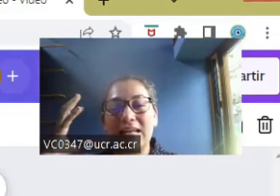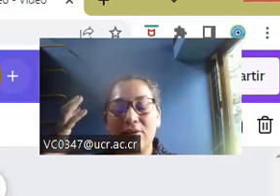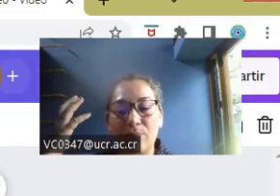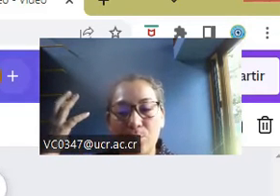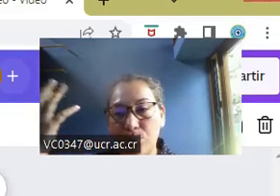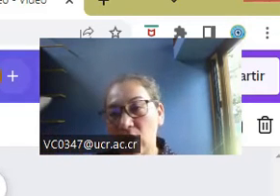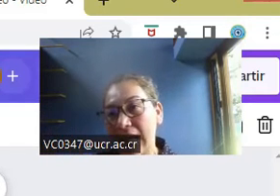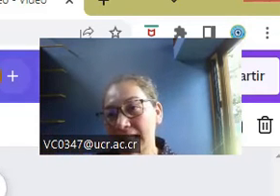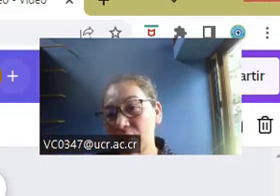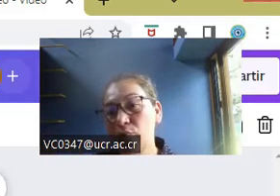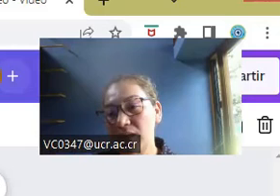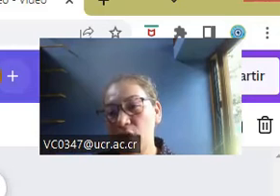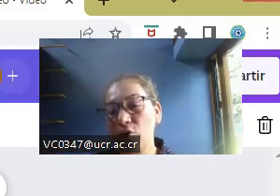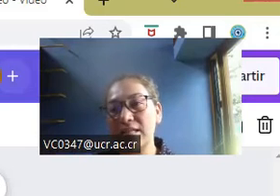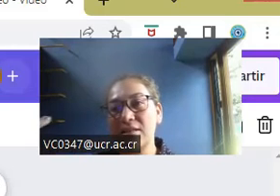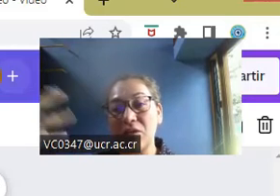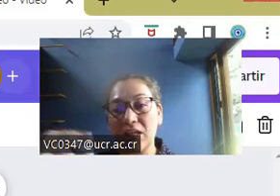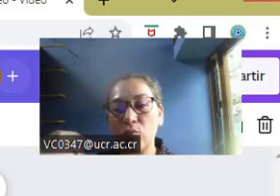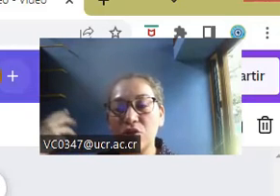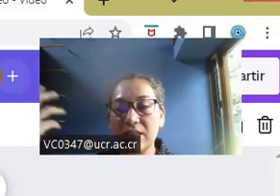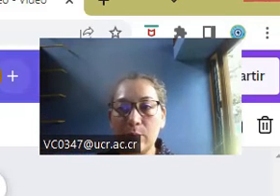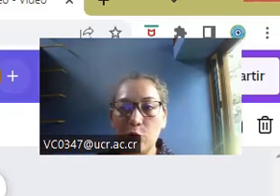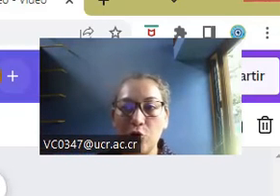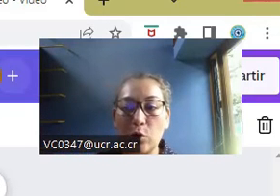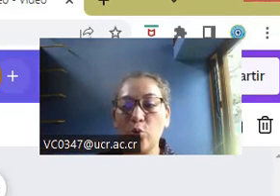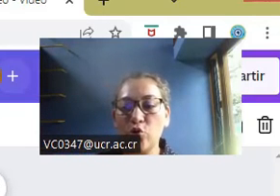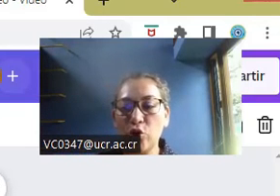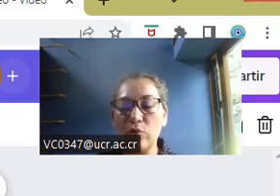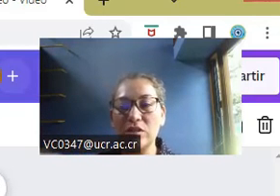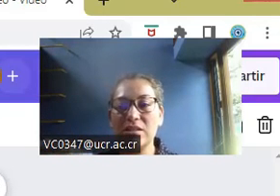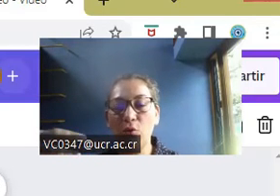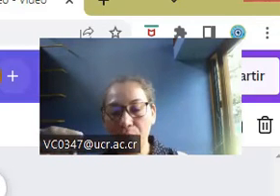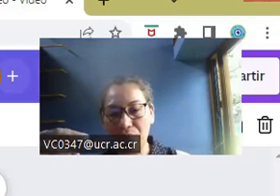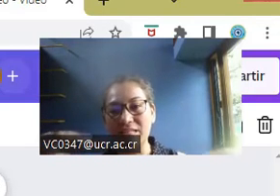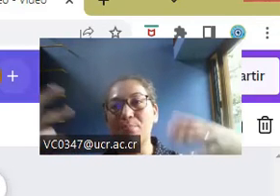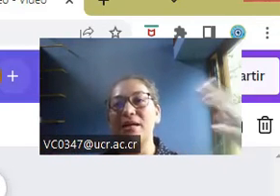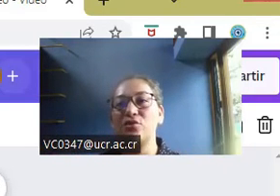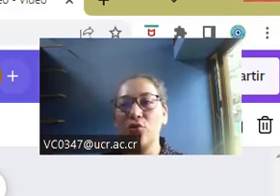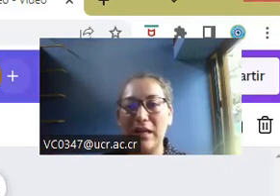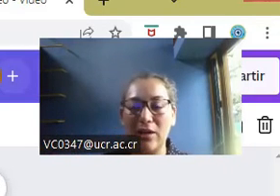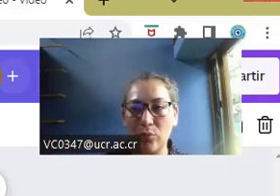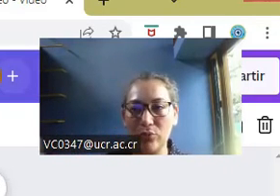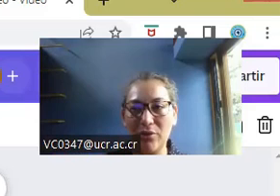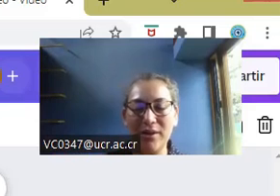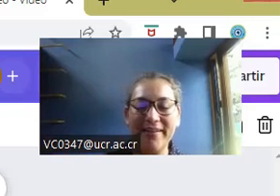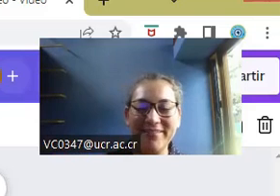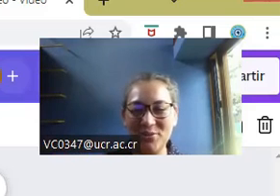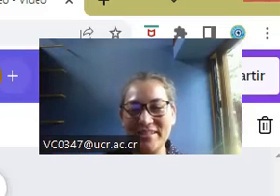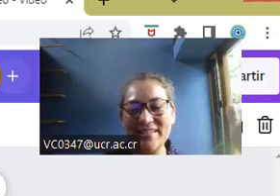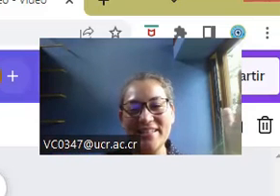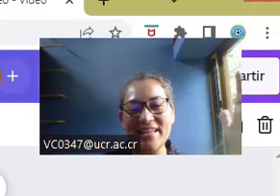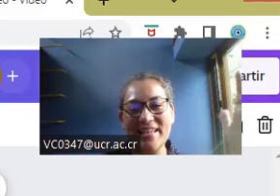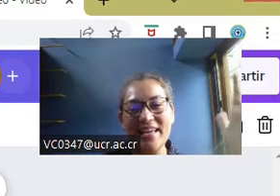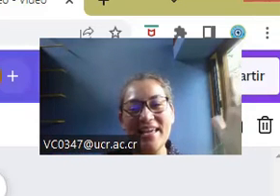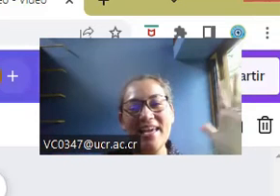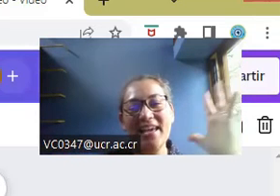antes. Hacer un video requiere muchísimo recurso y muchísimo espacio en la computadora.